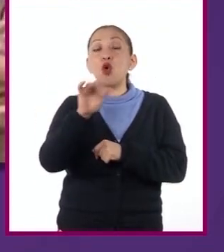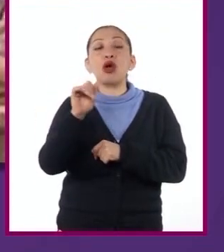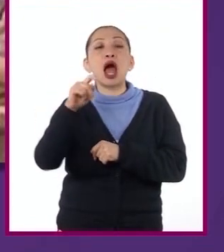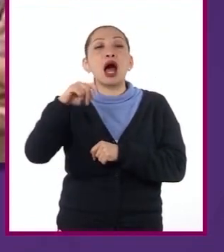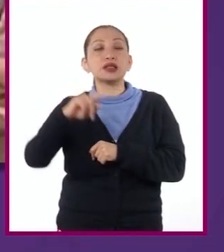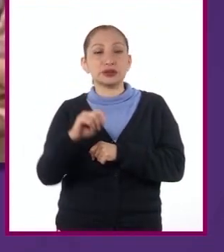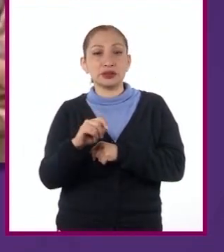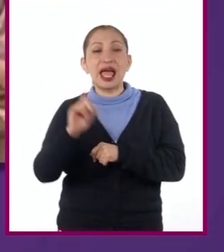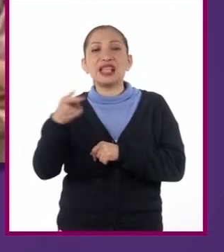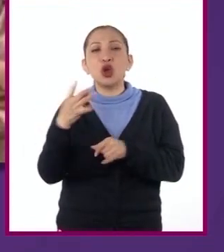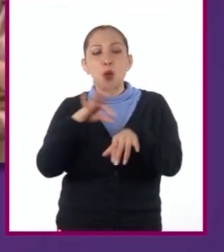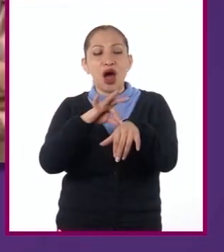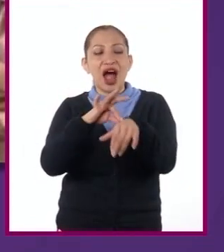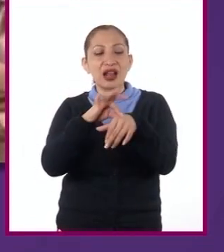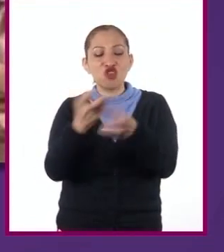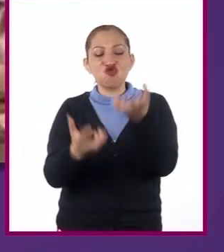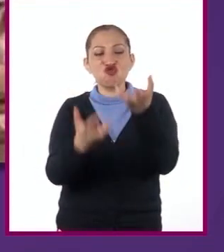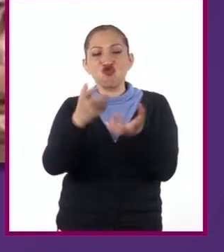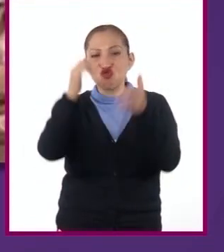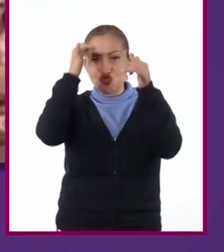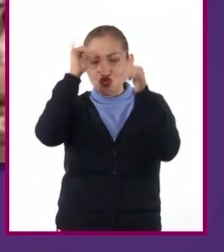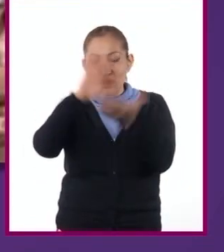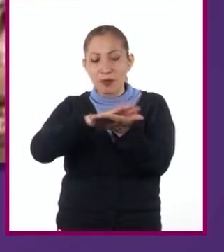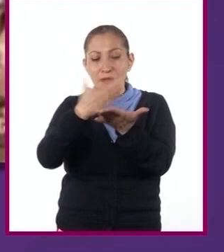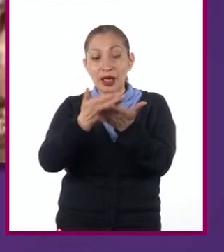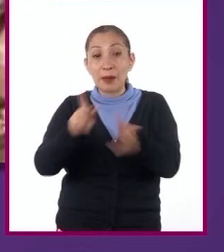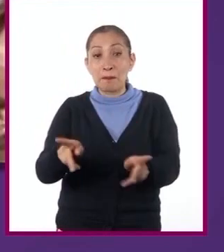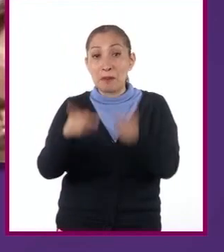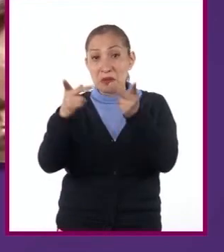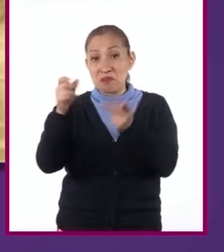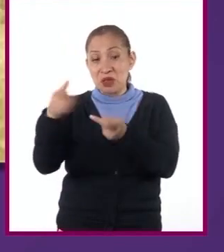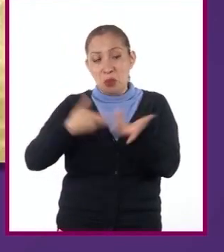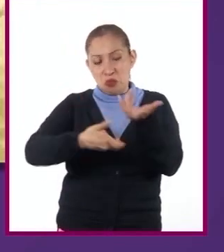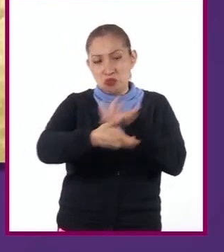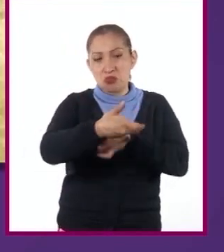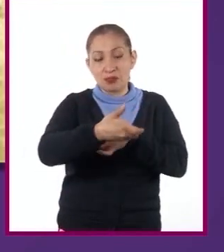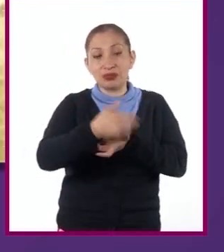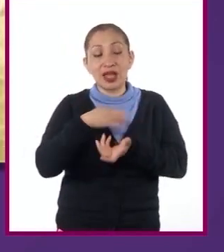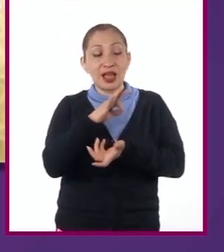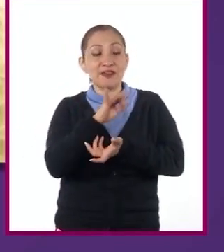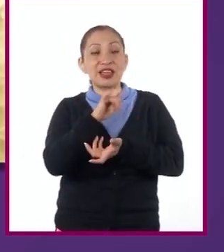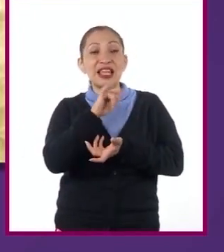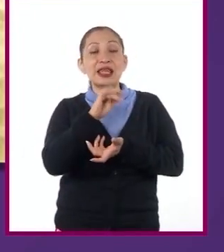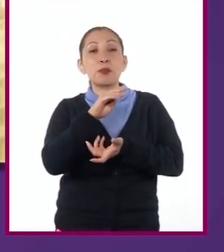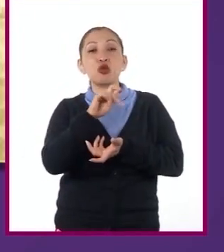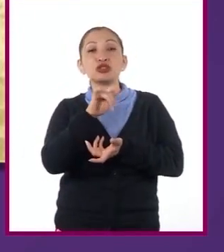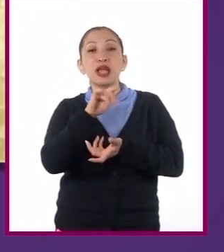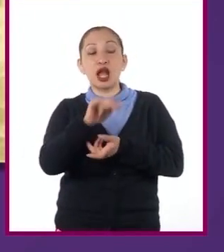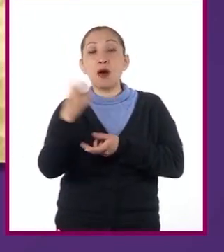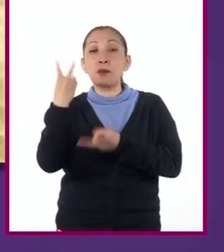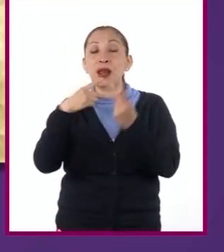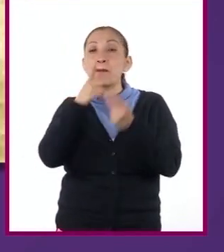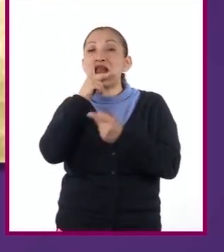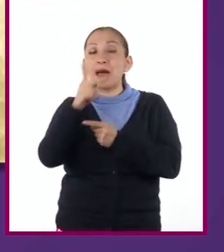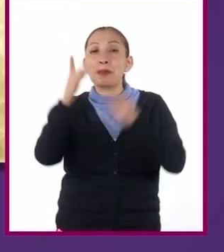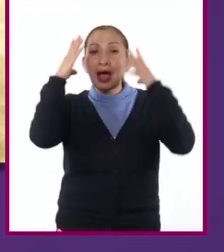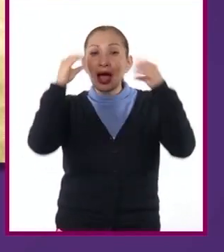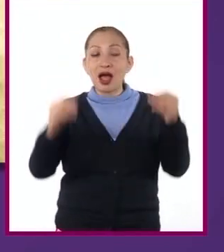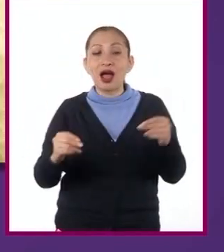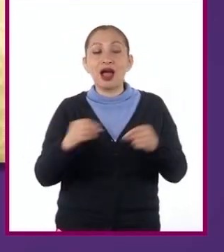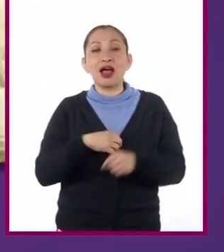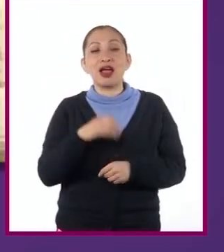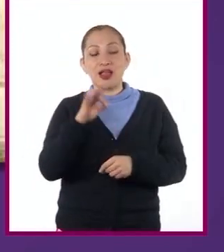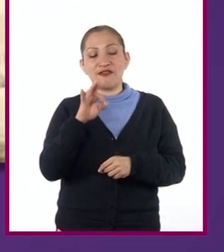que es un tipo de carne ahumada de res con la que comerciaban, y filibustero, proveniente del holandés